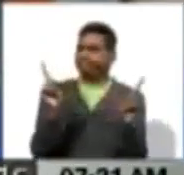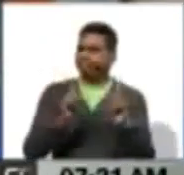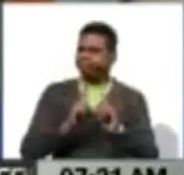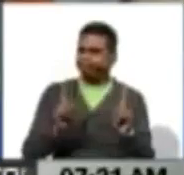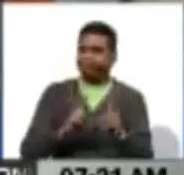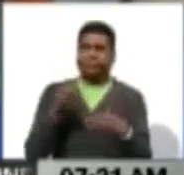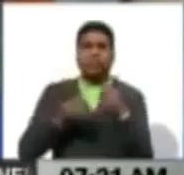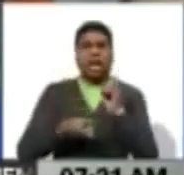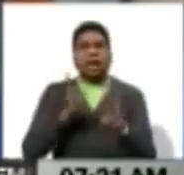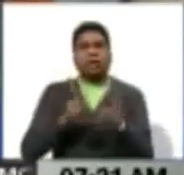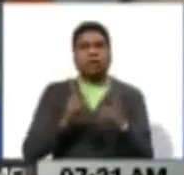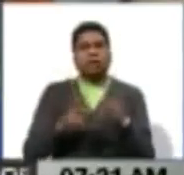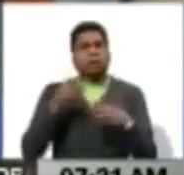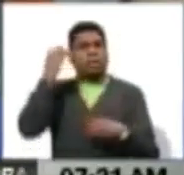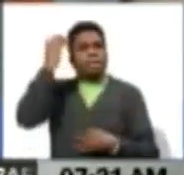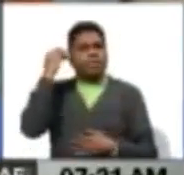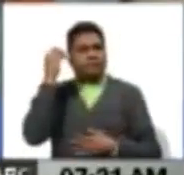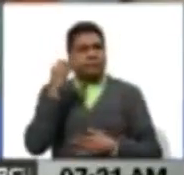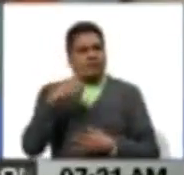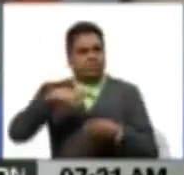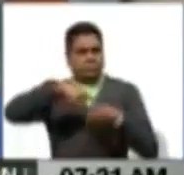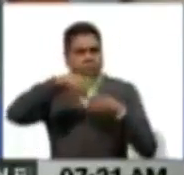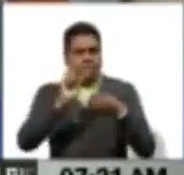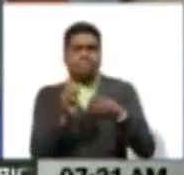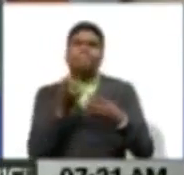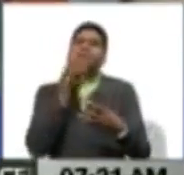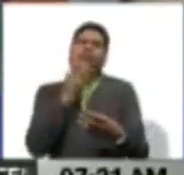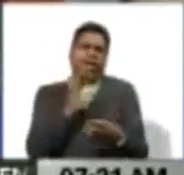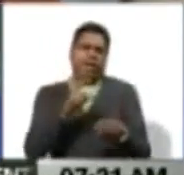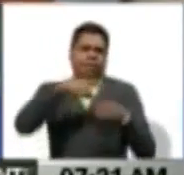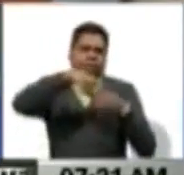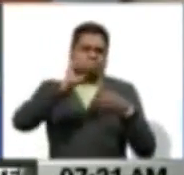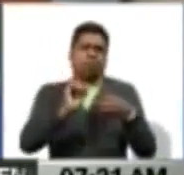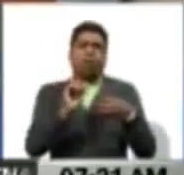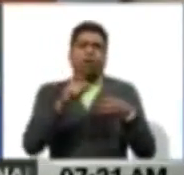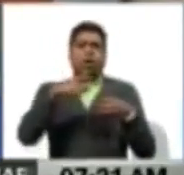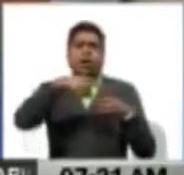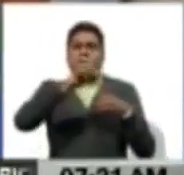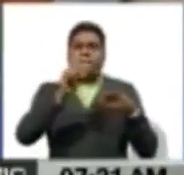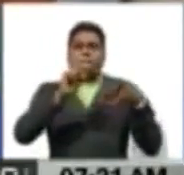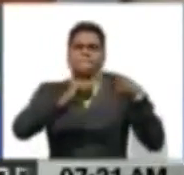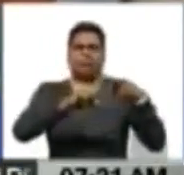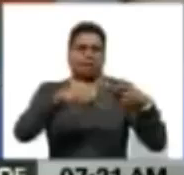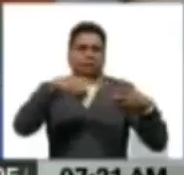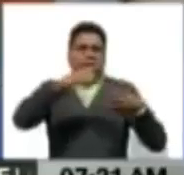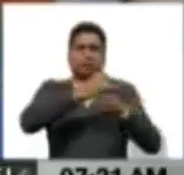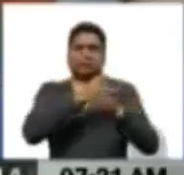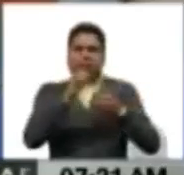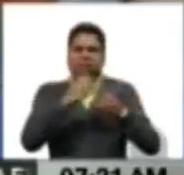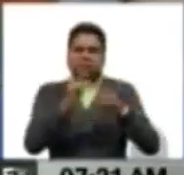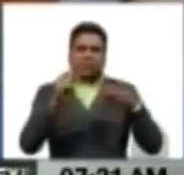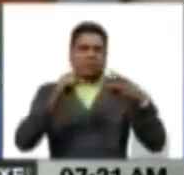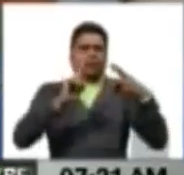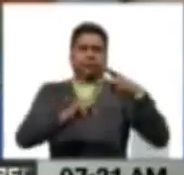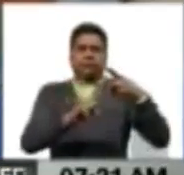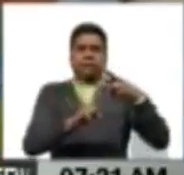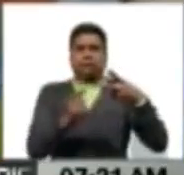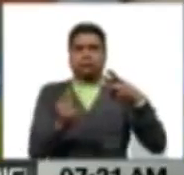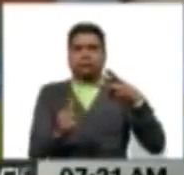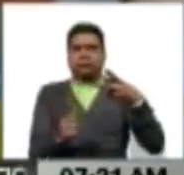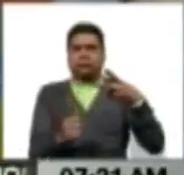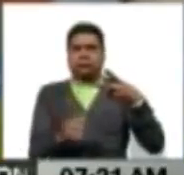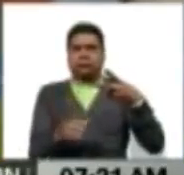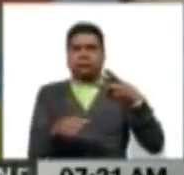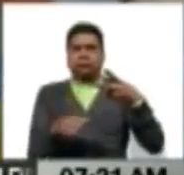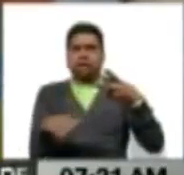que la disfrazan con Maltín Polar, que precisamente son bebidas alcohólicas y productos específicos de todo ese línea alcohólico, ¿qué te dicen